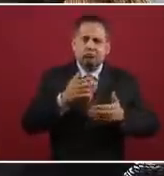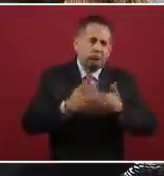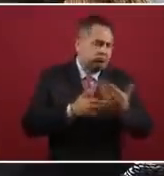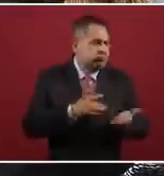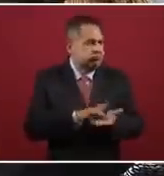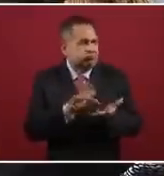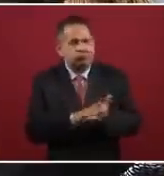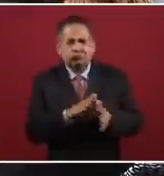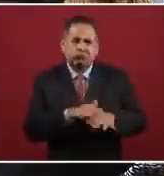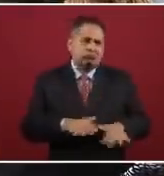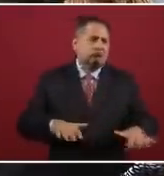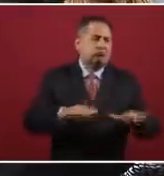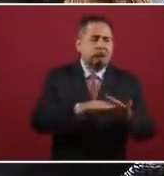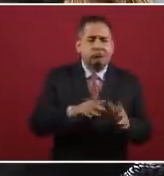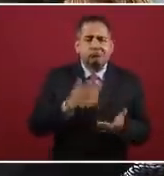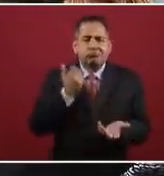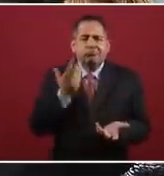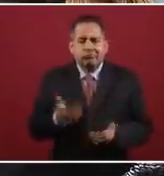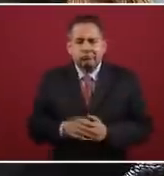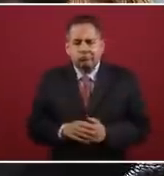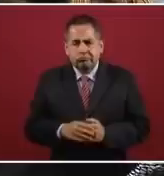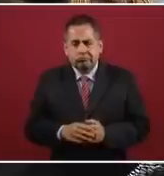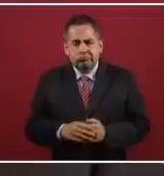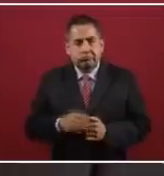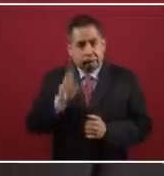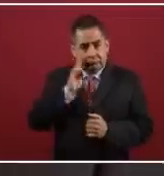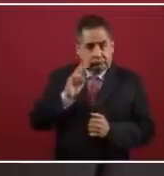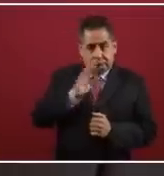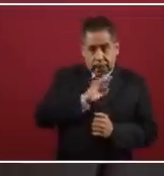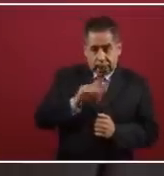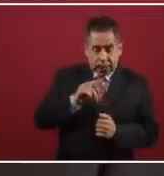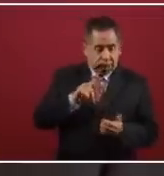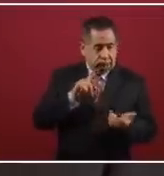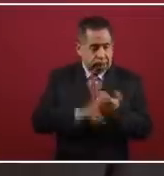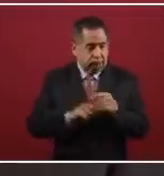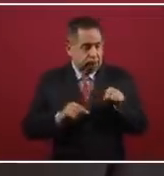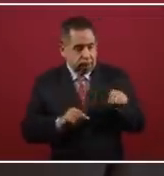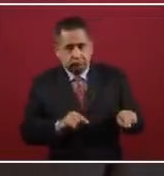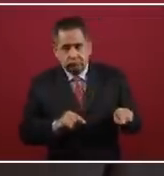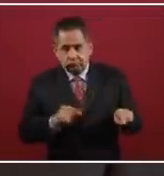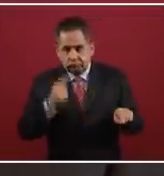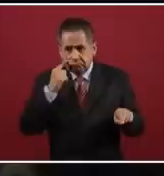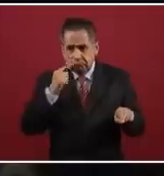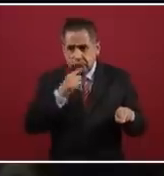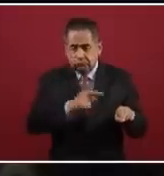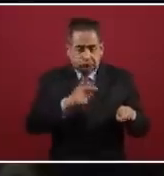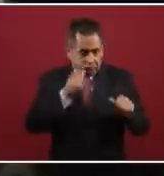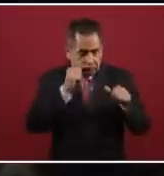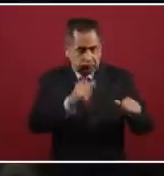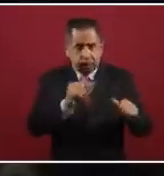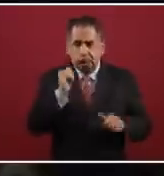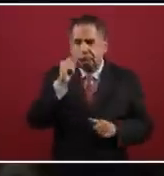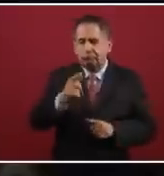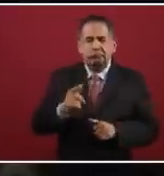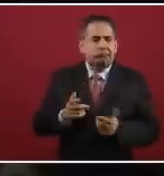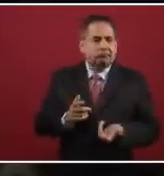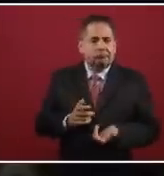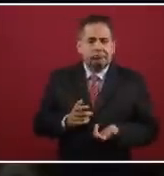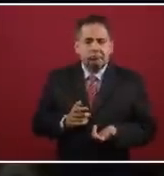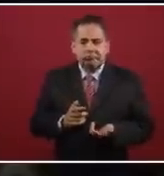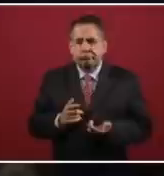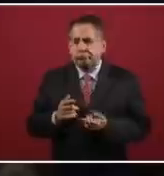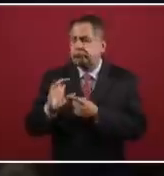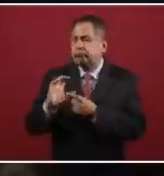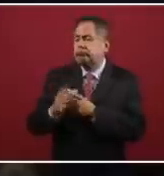apoyo a los locales. Entonces, ¿qué posibilidades habría de que usted pudiera enviar alguna